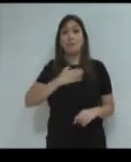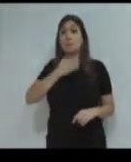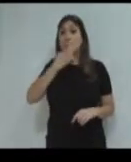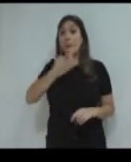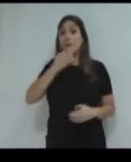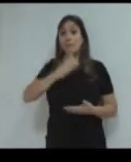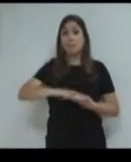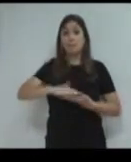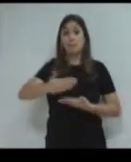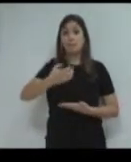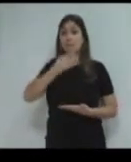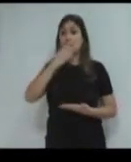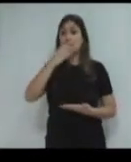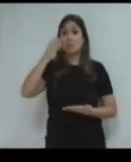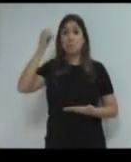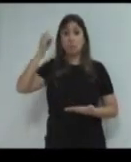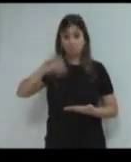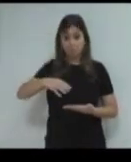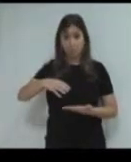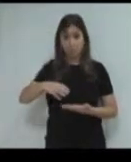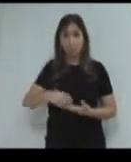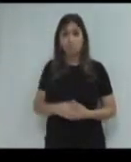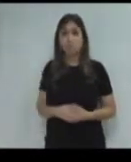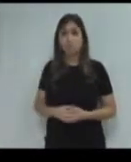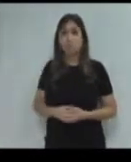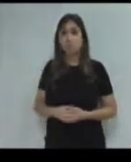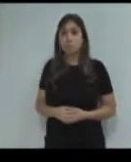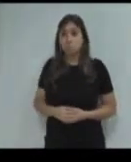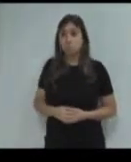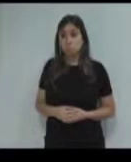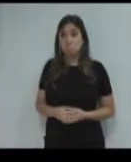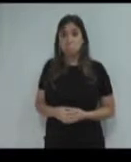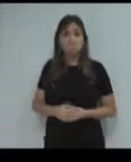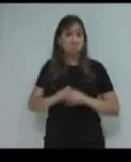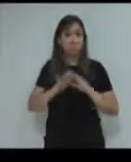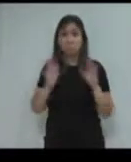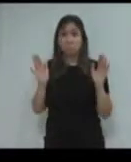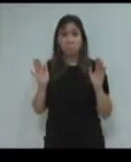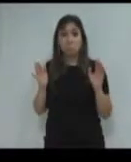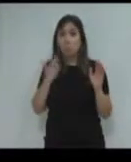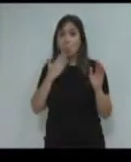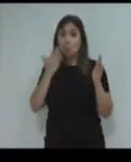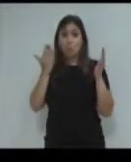Mac y genial, me he quedado